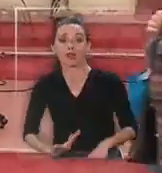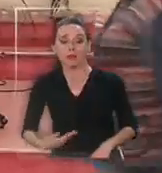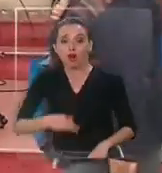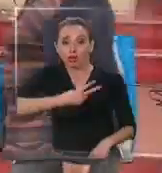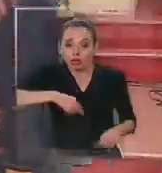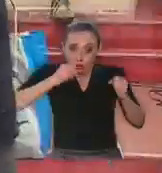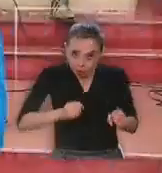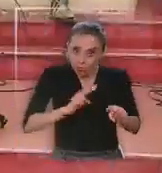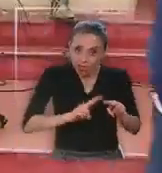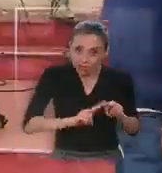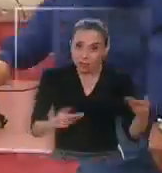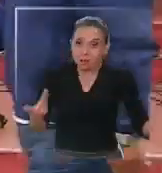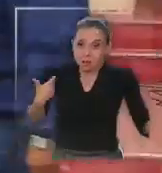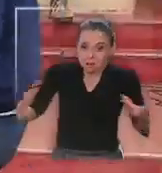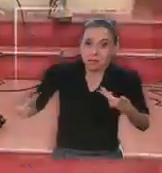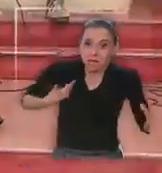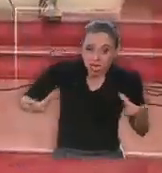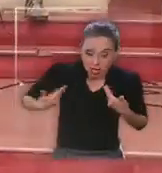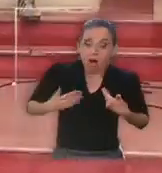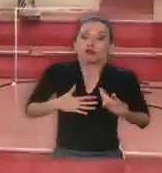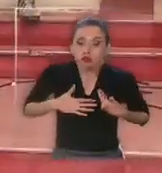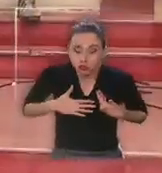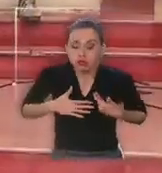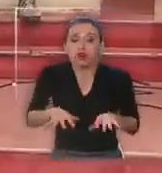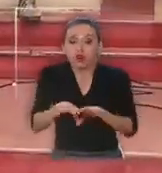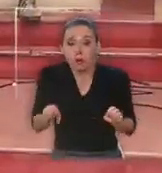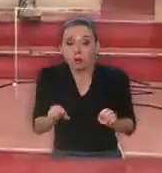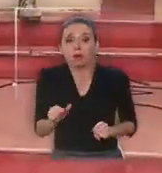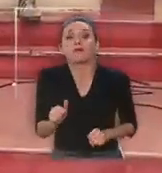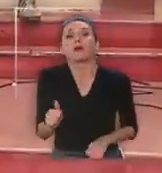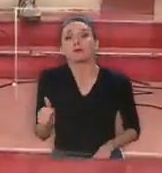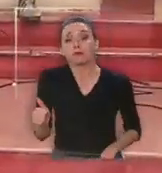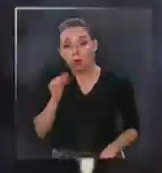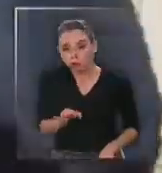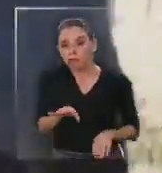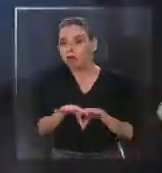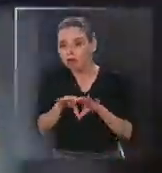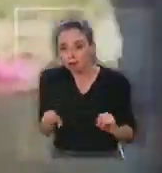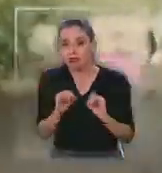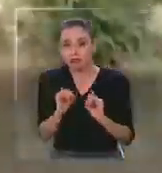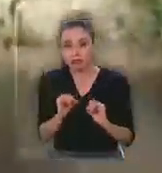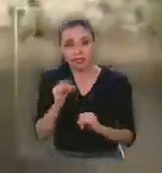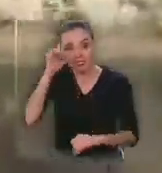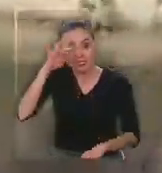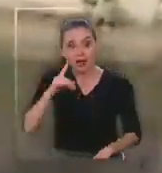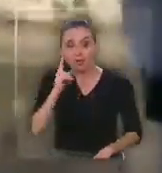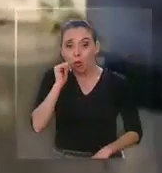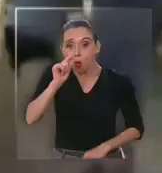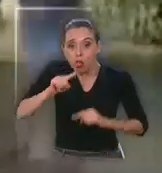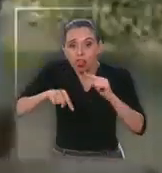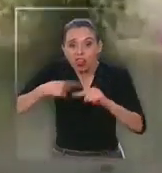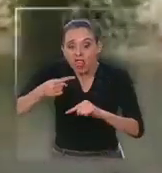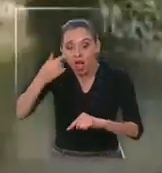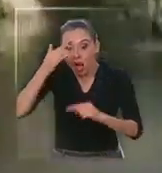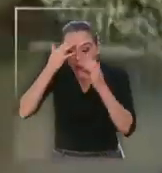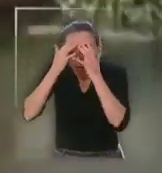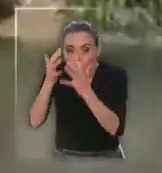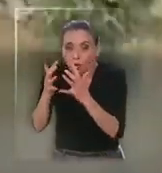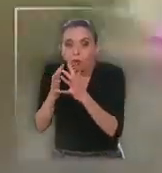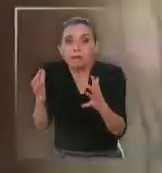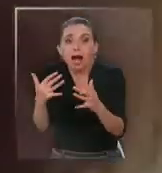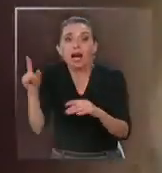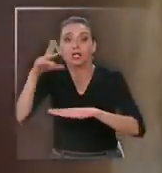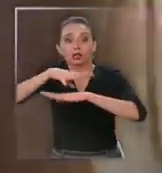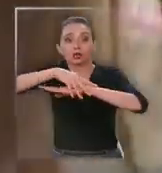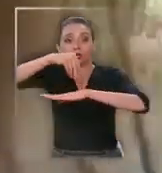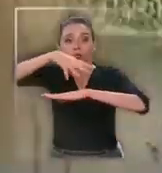de nosotros y que nos pidan a nosotros, que nos comprometemos, nosotros vamos a comprometernos. Saben que cada día cuenta y la preocupación aumenta porque